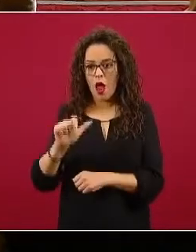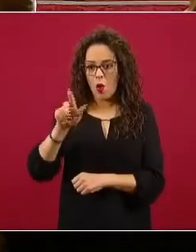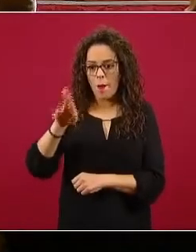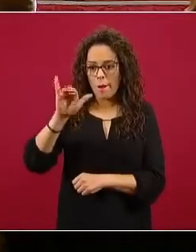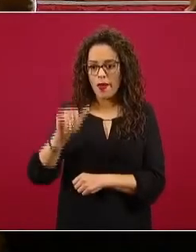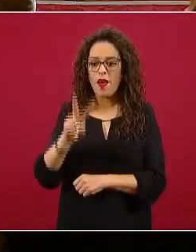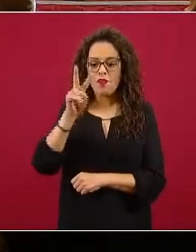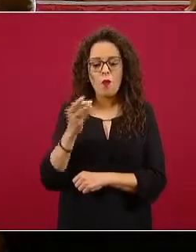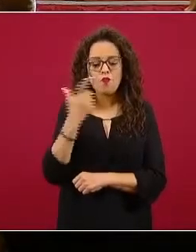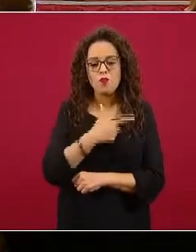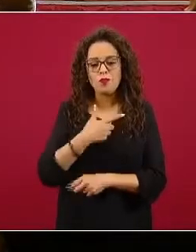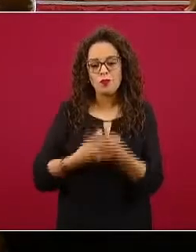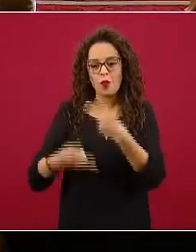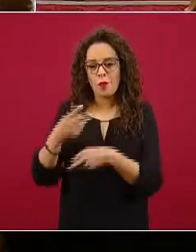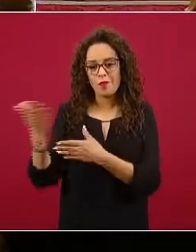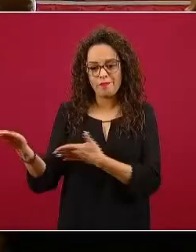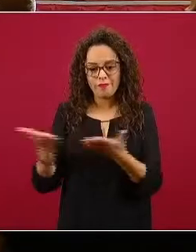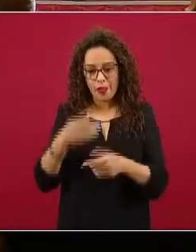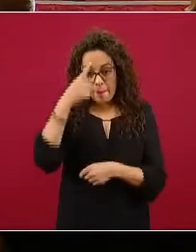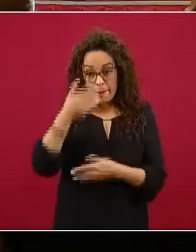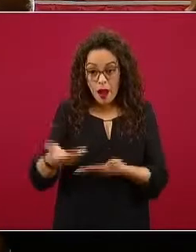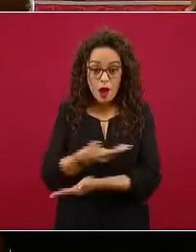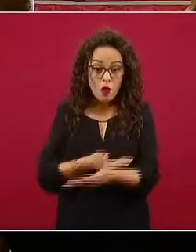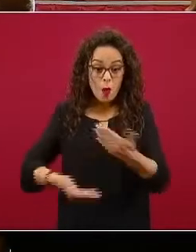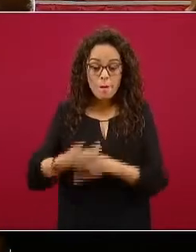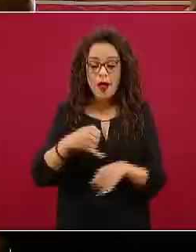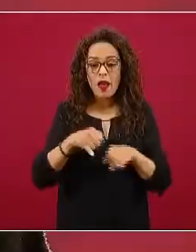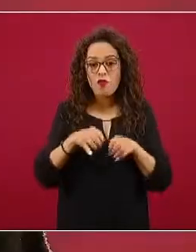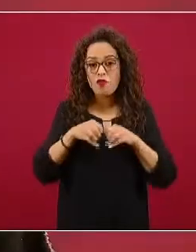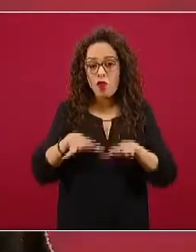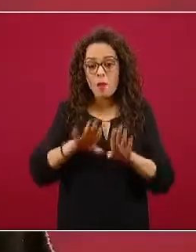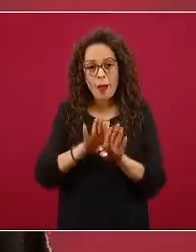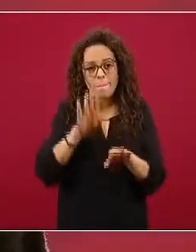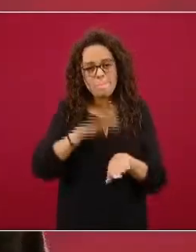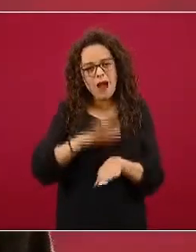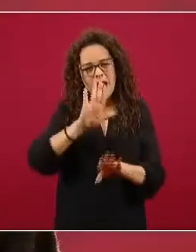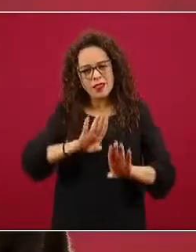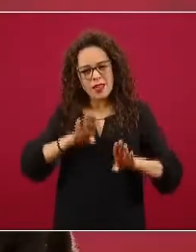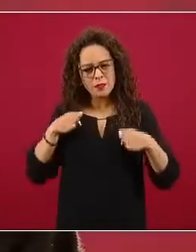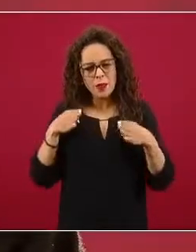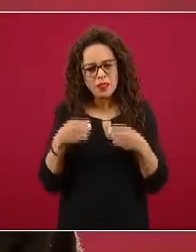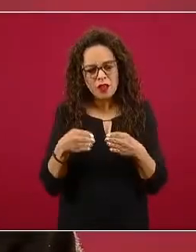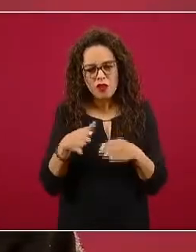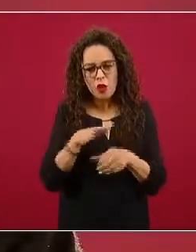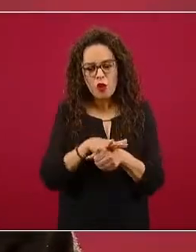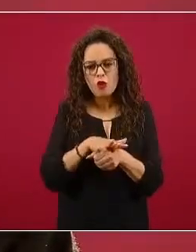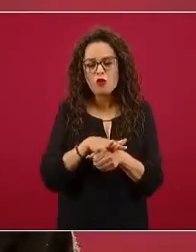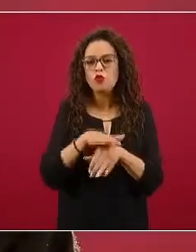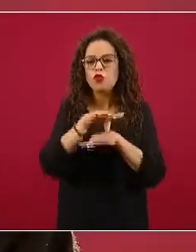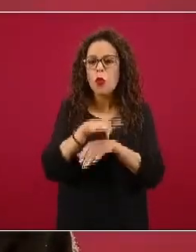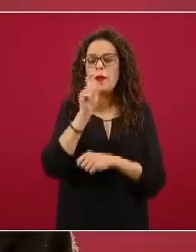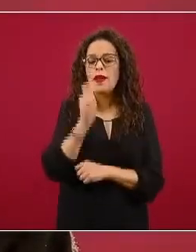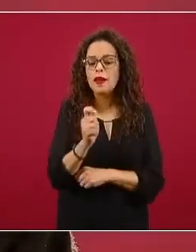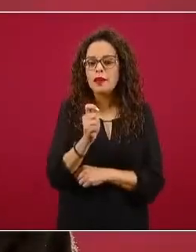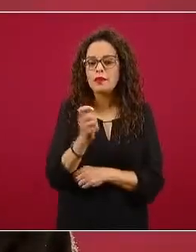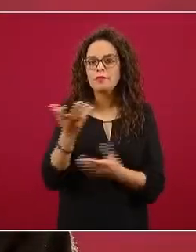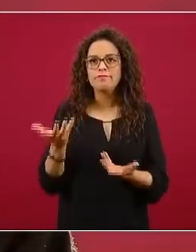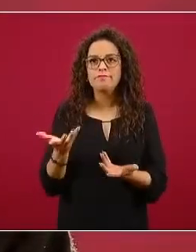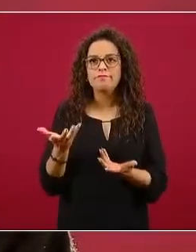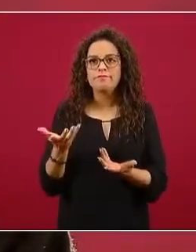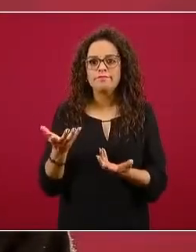que nos acompañe para compartirnos información específica sobre lo que viven